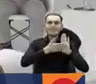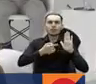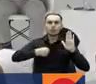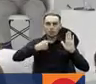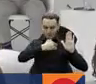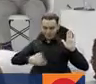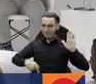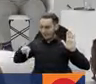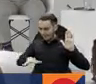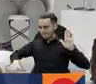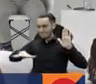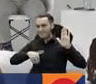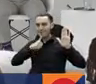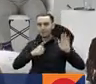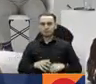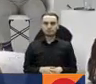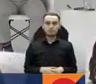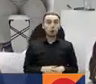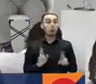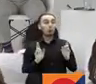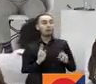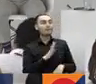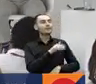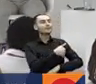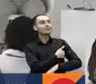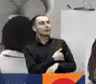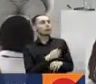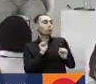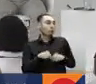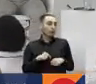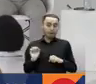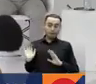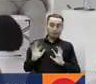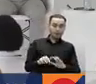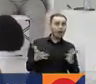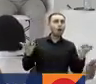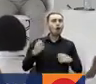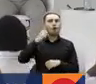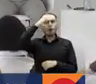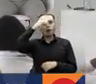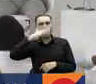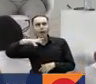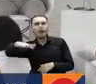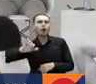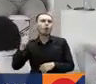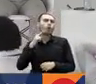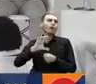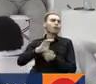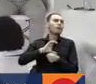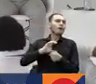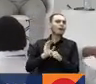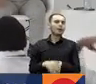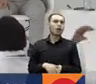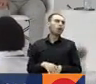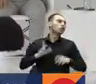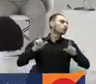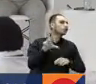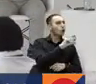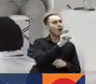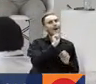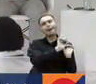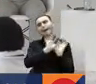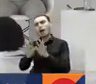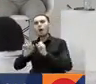agua. Y qué bueno que el Ministerio del Mar estuviera aquí o en Santa Marta o en alguna otra ciudad. Todo no puede estar en Bogotá, hay